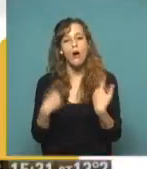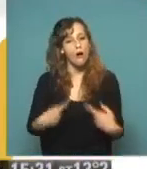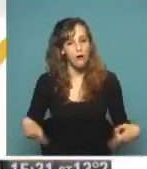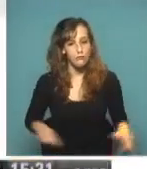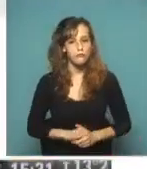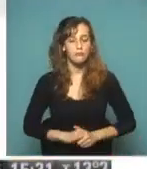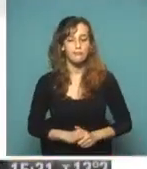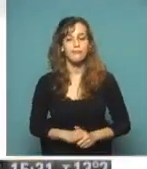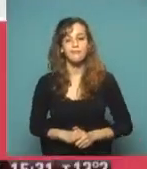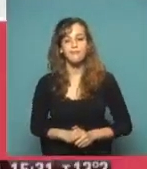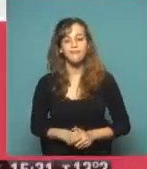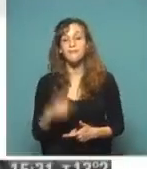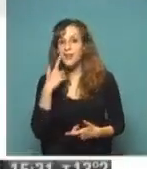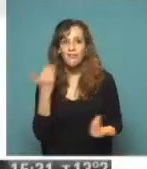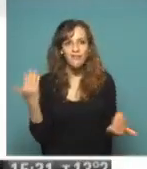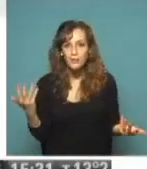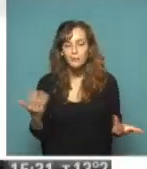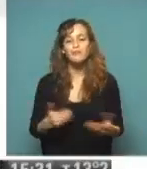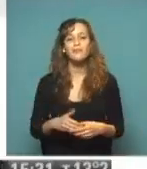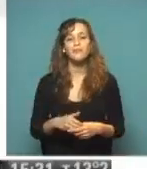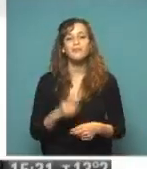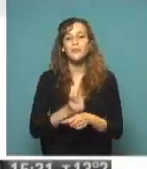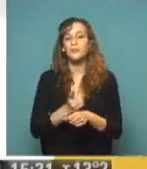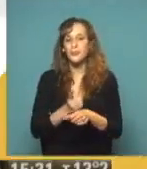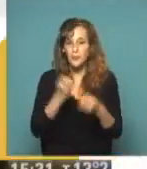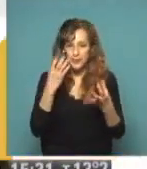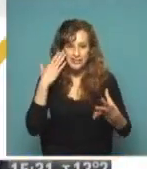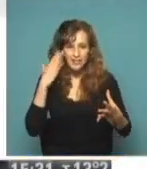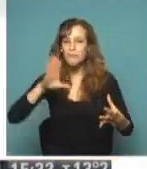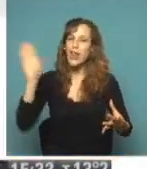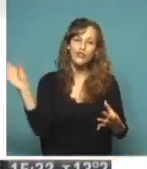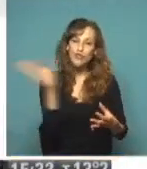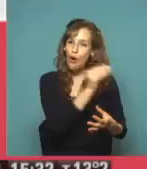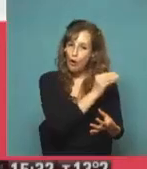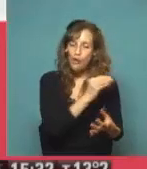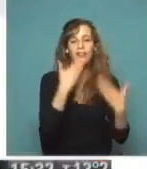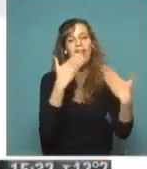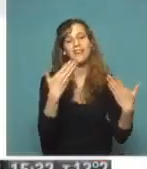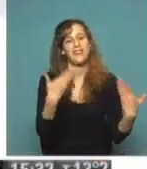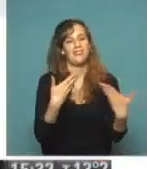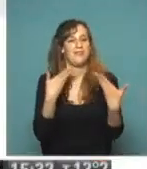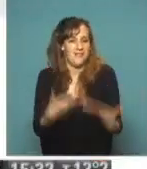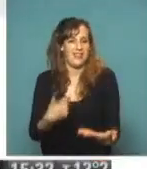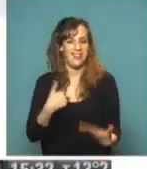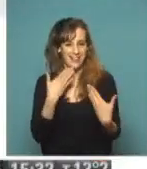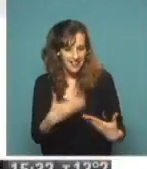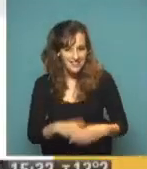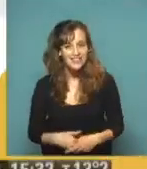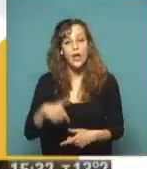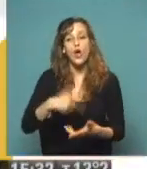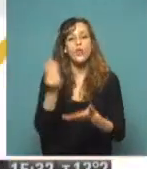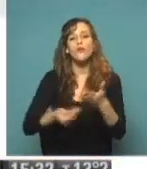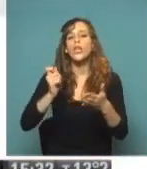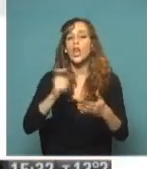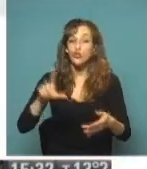personajes. Dale. Primero, saludos a todos, buenas tardes y gracias por invitarme. Un placer. ¿Quién va a estar dibujando? ¿Van a